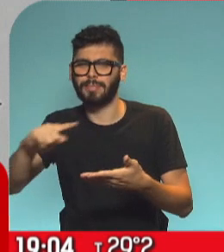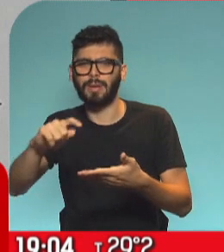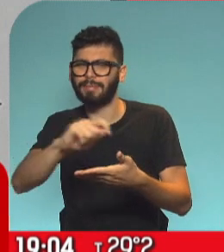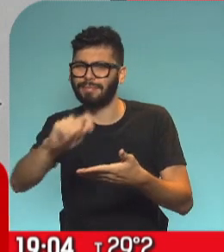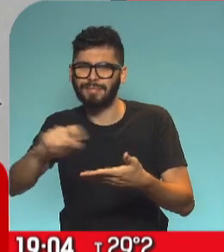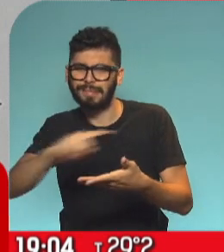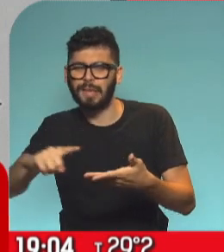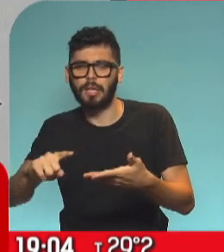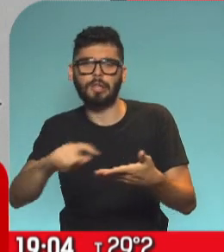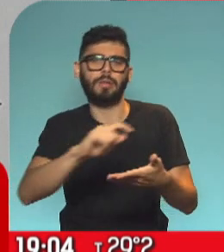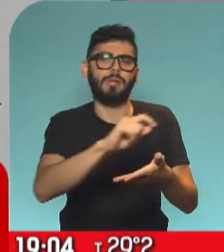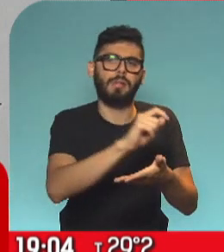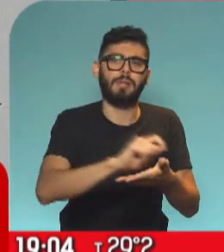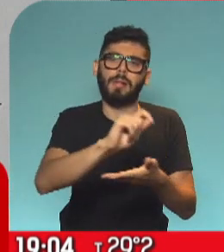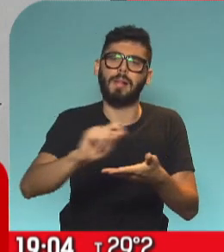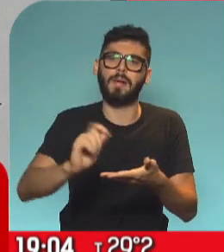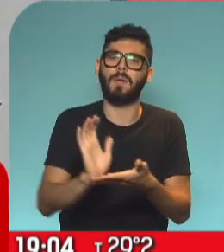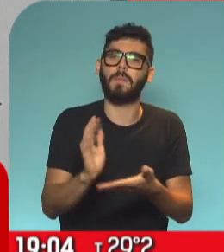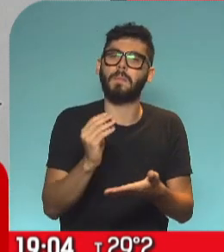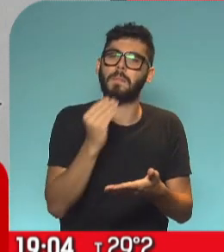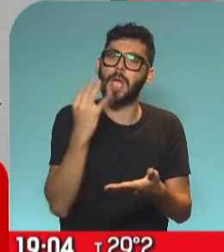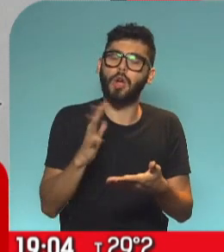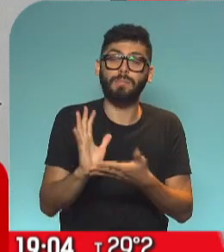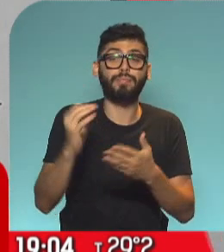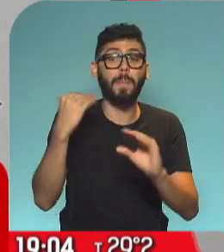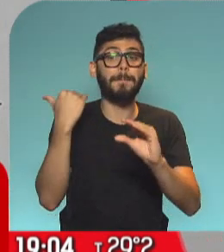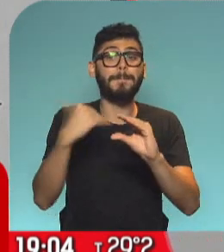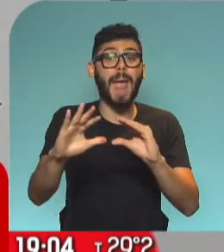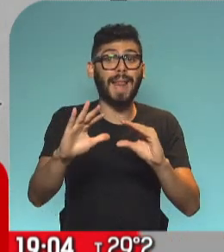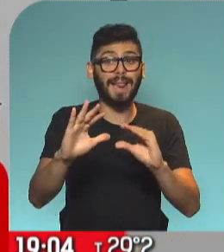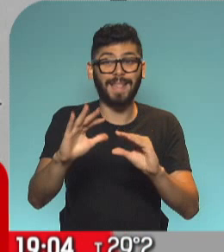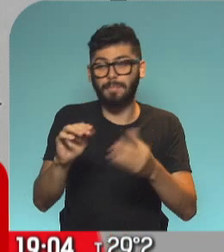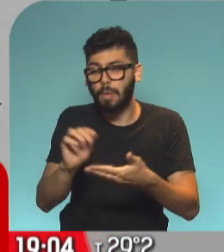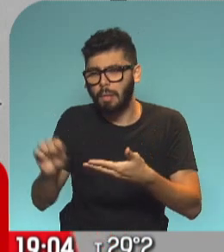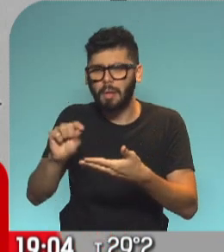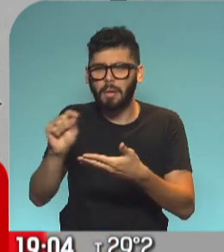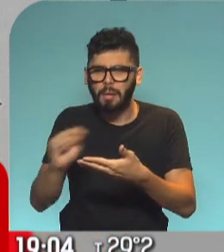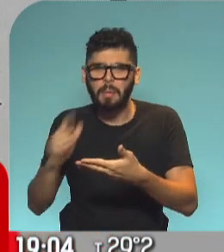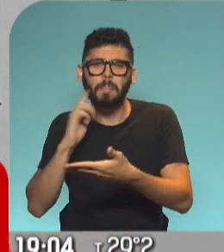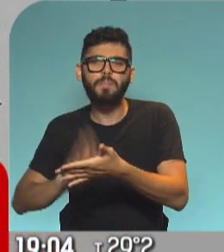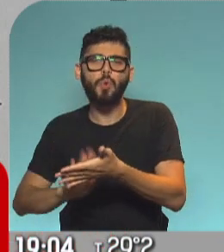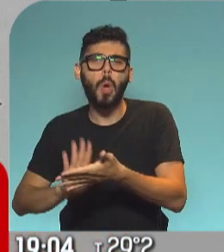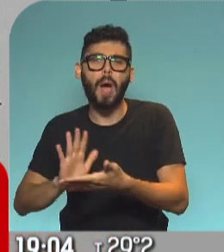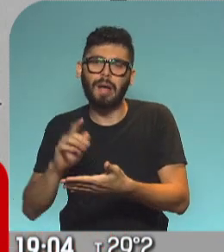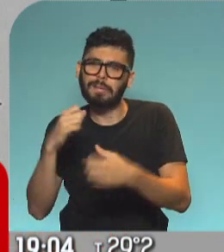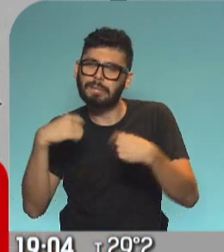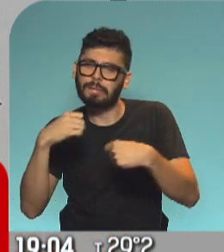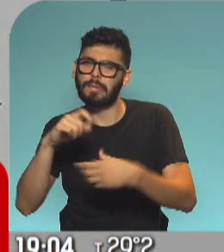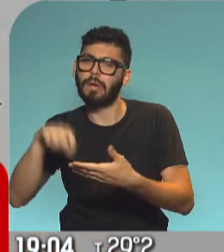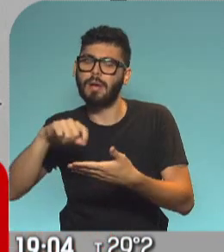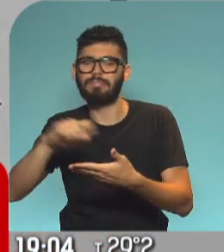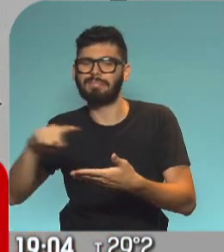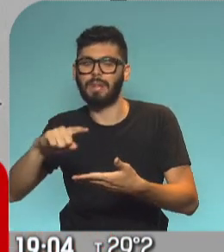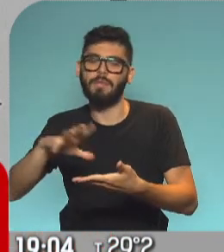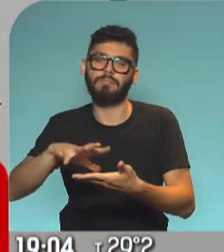expuso y se realizó a través de un mail se mandó un mail a la clínica olivos la verdad es que los especialistas dicen no